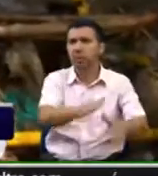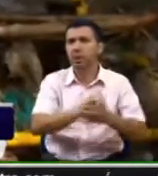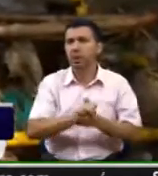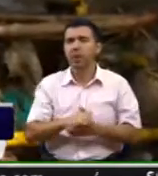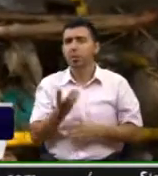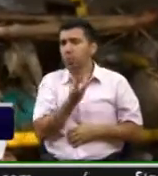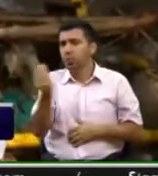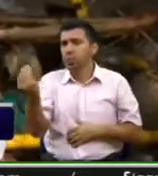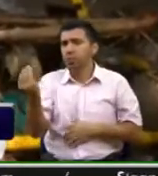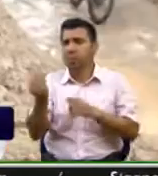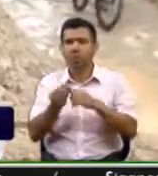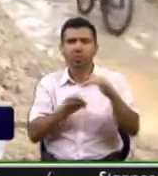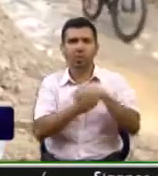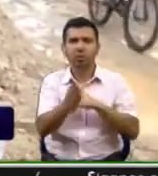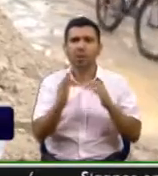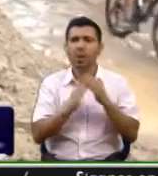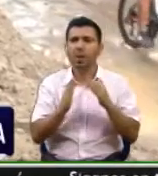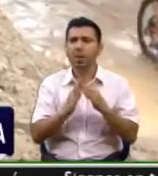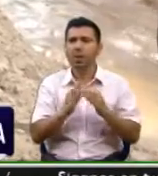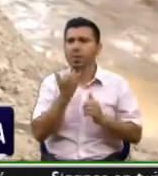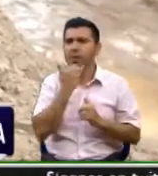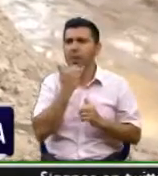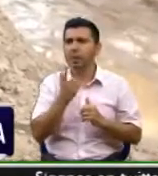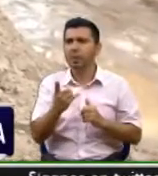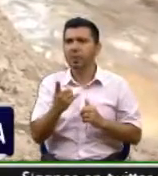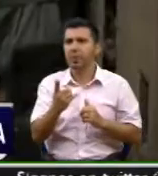entramos a las casas, pero era una cosa